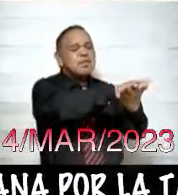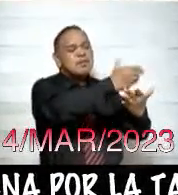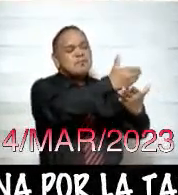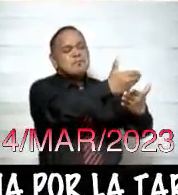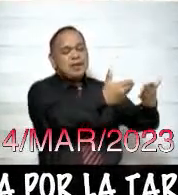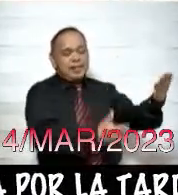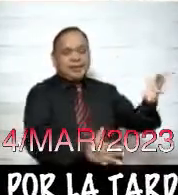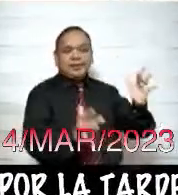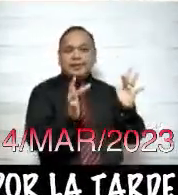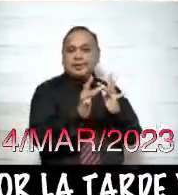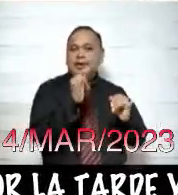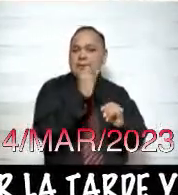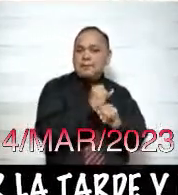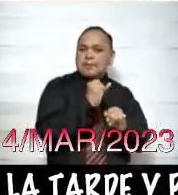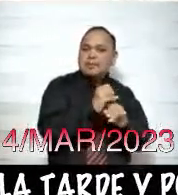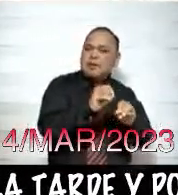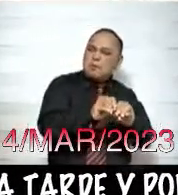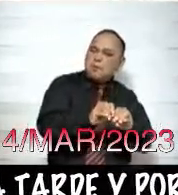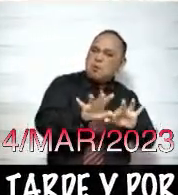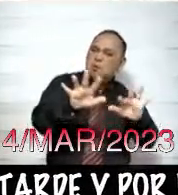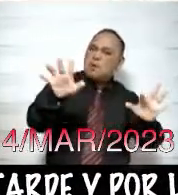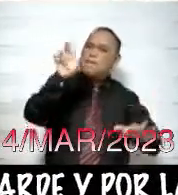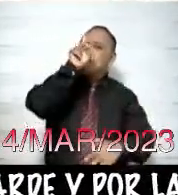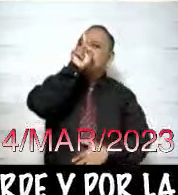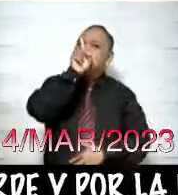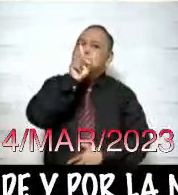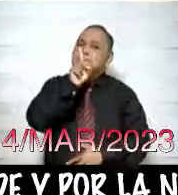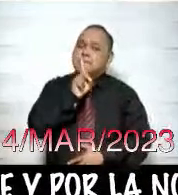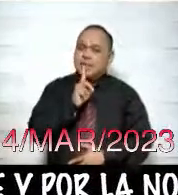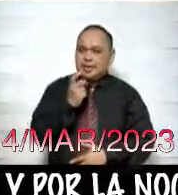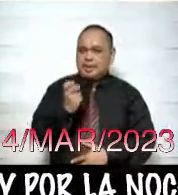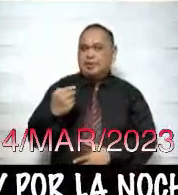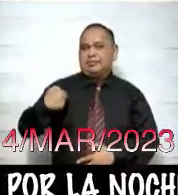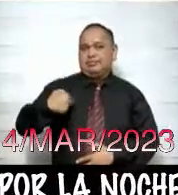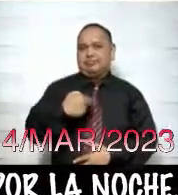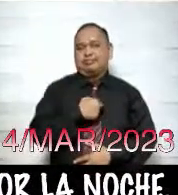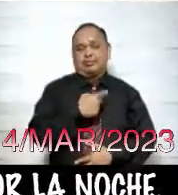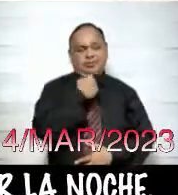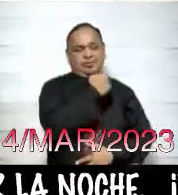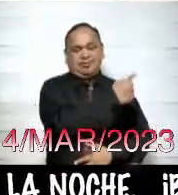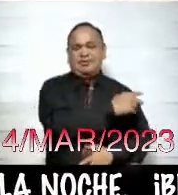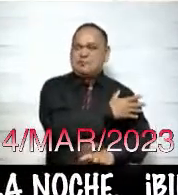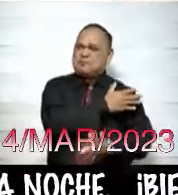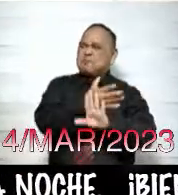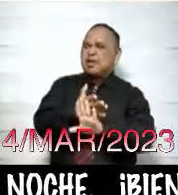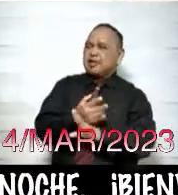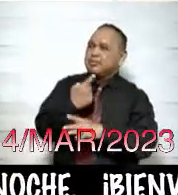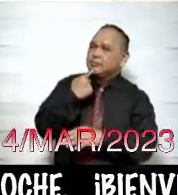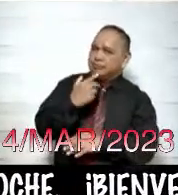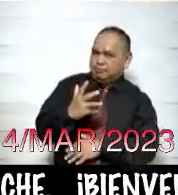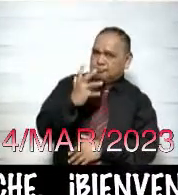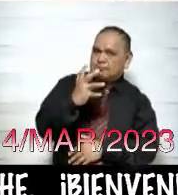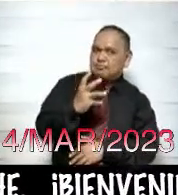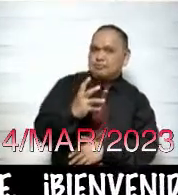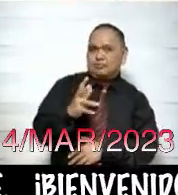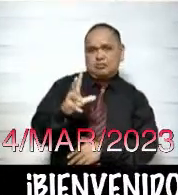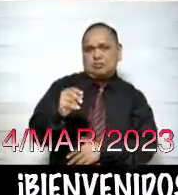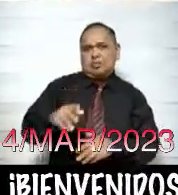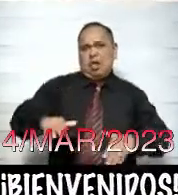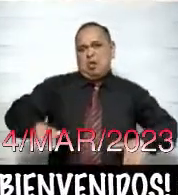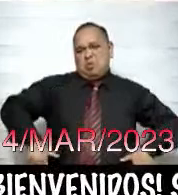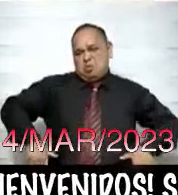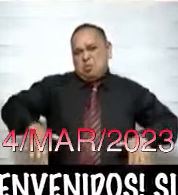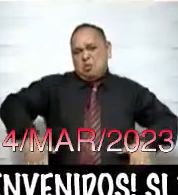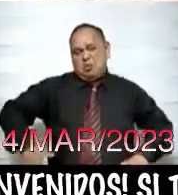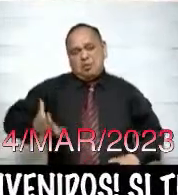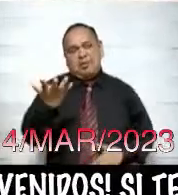redes, ¿no? Son nombres que nada más usan para estar atacando, nunca dan la cara porque son unos cobardes y pues